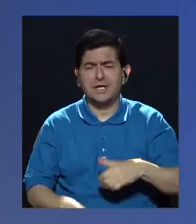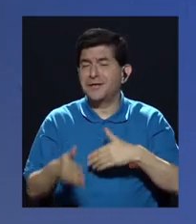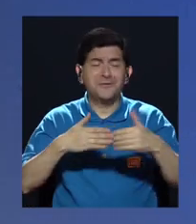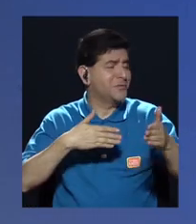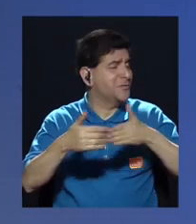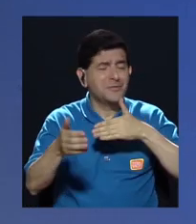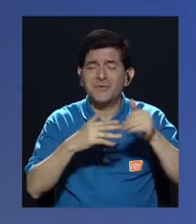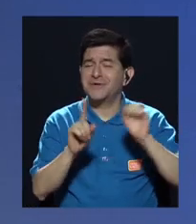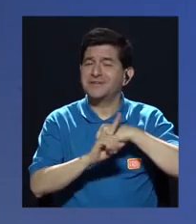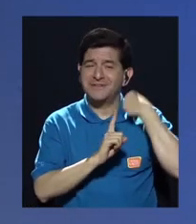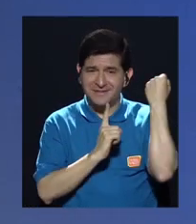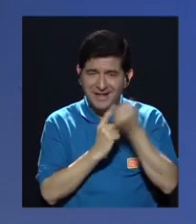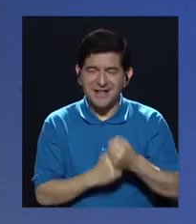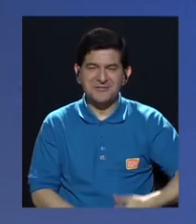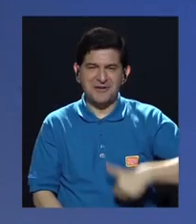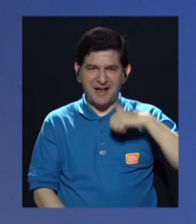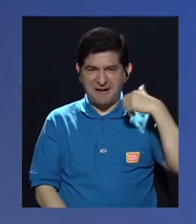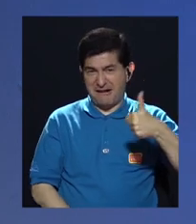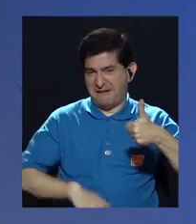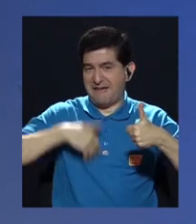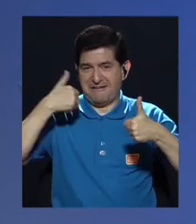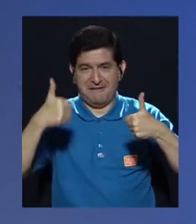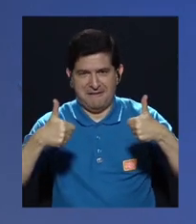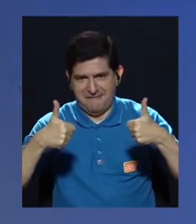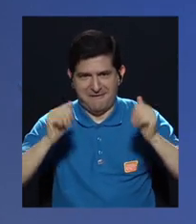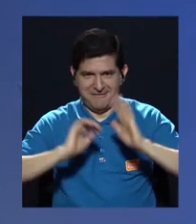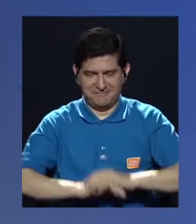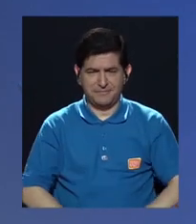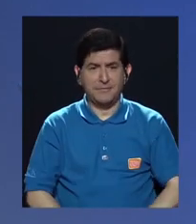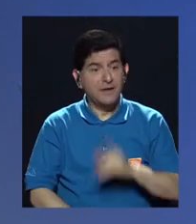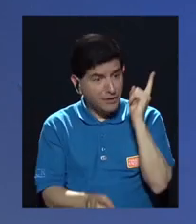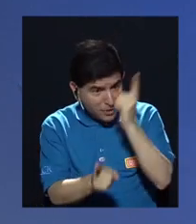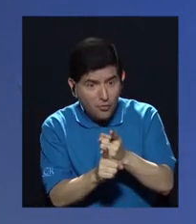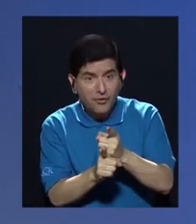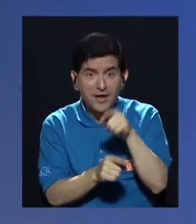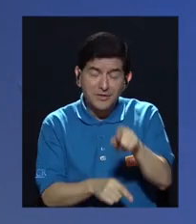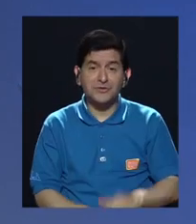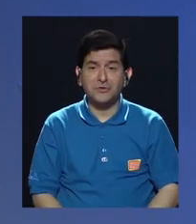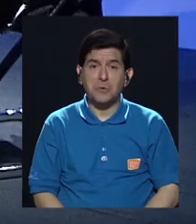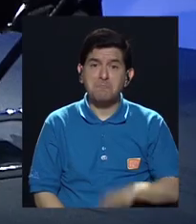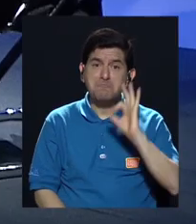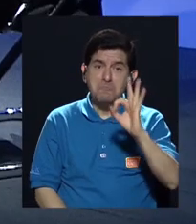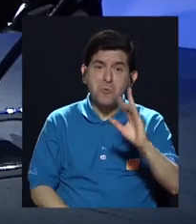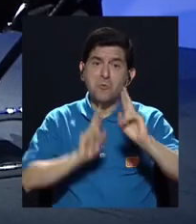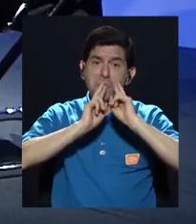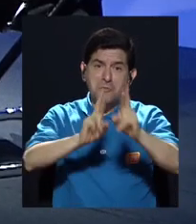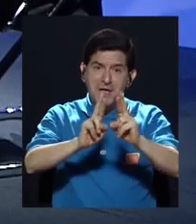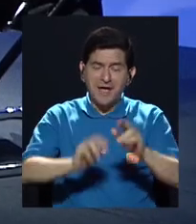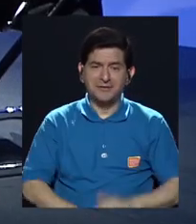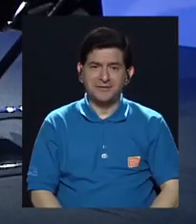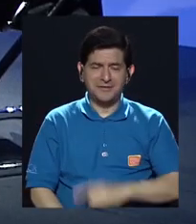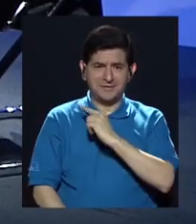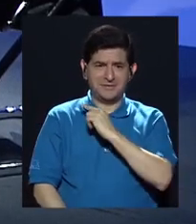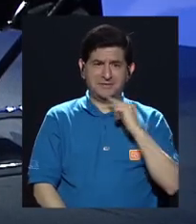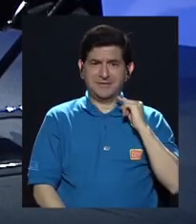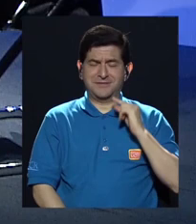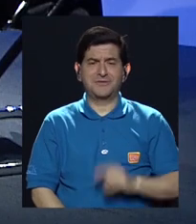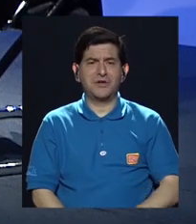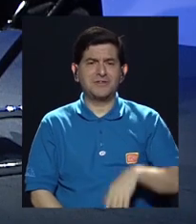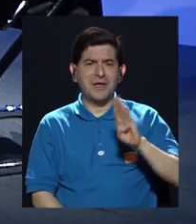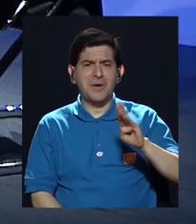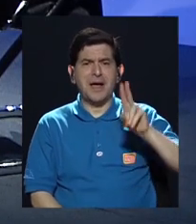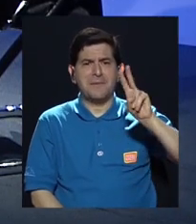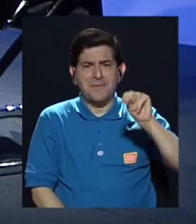entonces, sea como sea, era una situación de ganar. Y en efecto así le salió muy bien. El padre